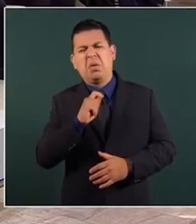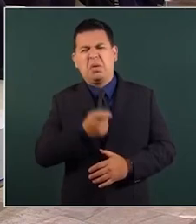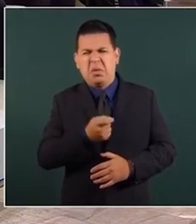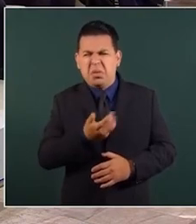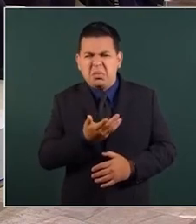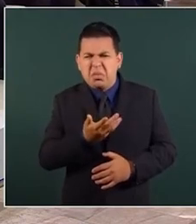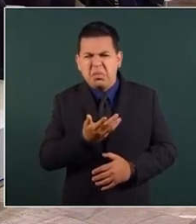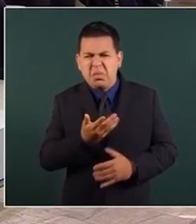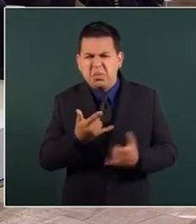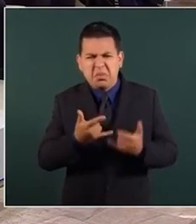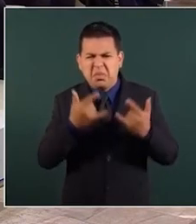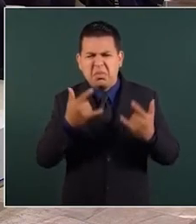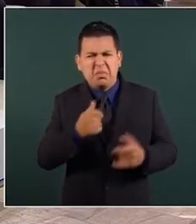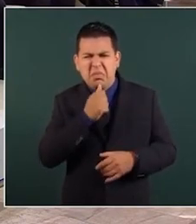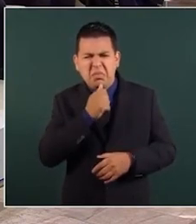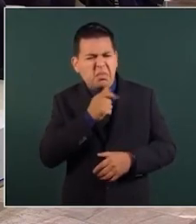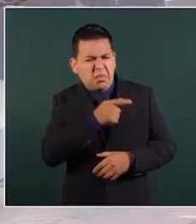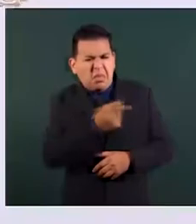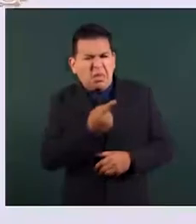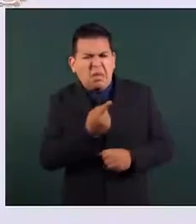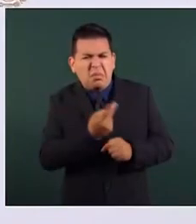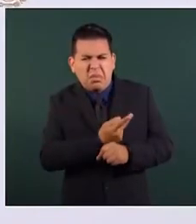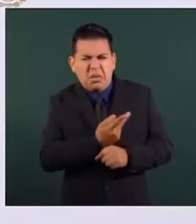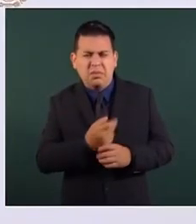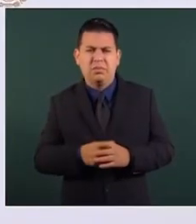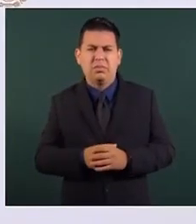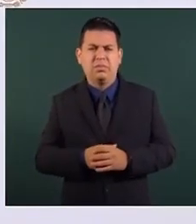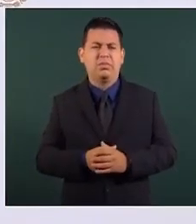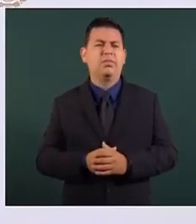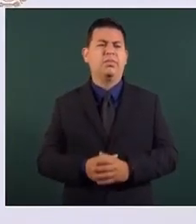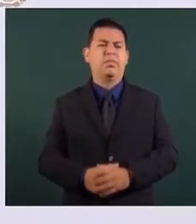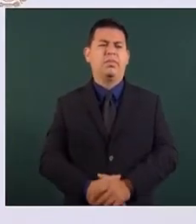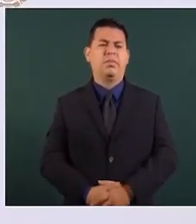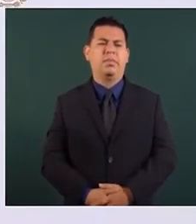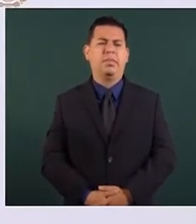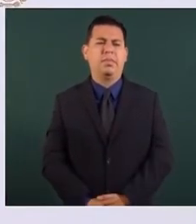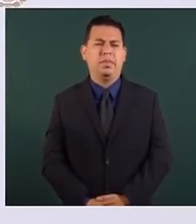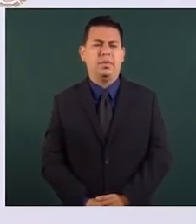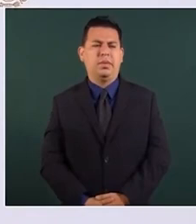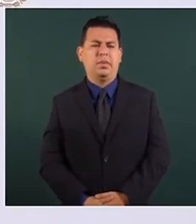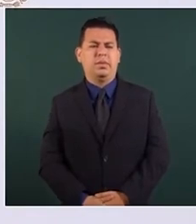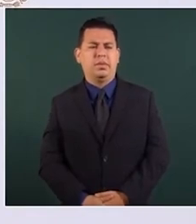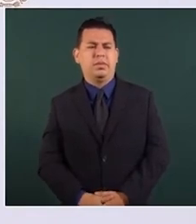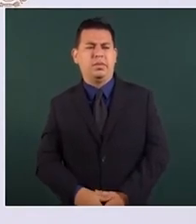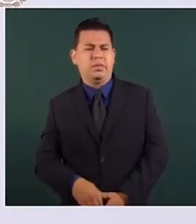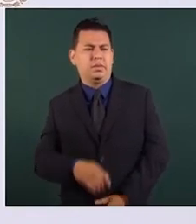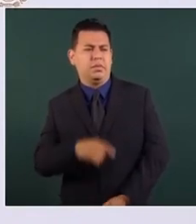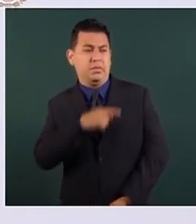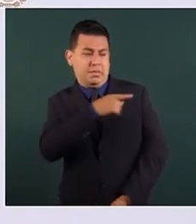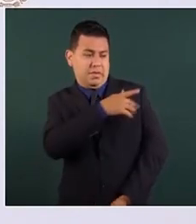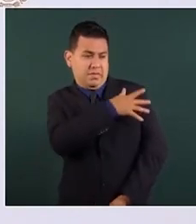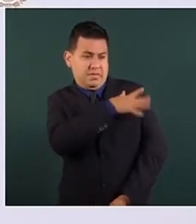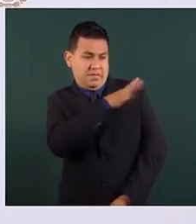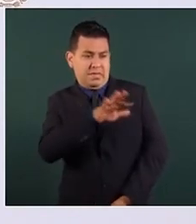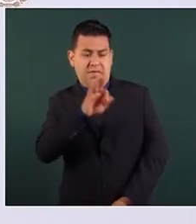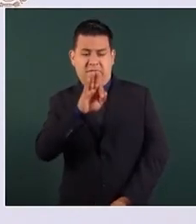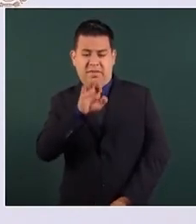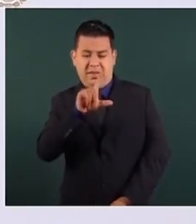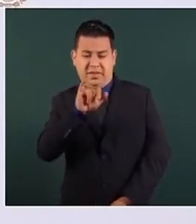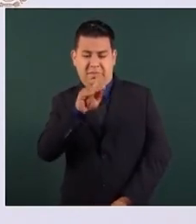nada sobre el general Felipe Ángeles. Entonces hubo una polémica.